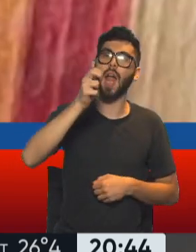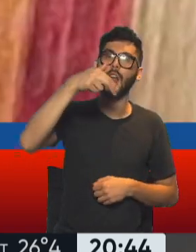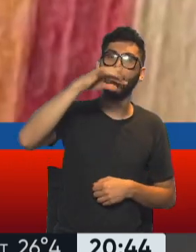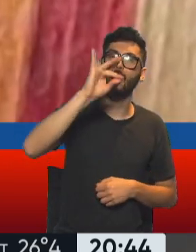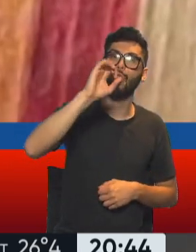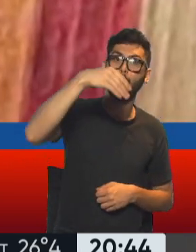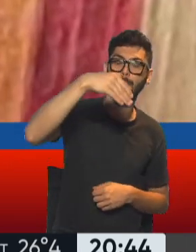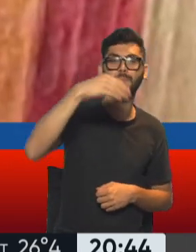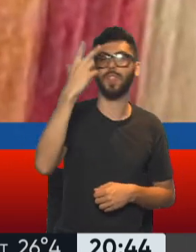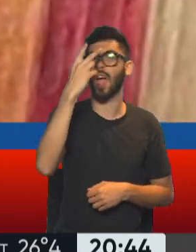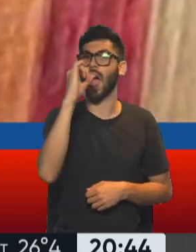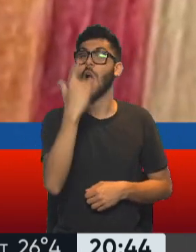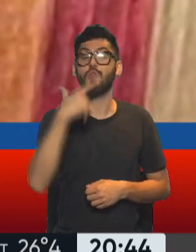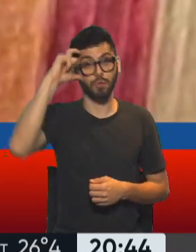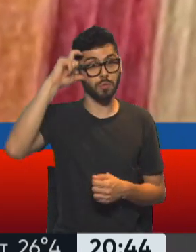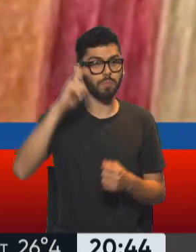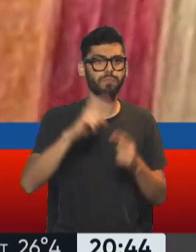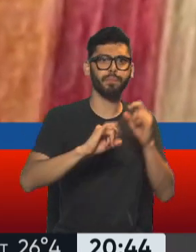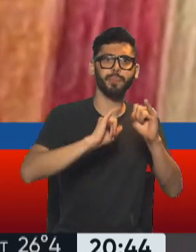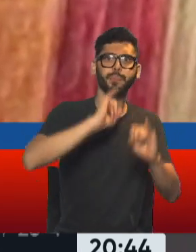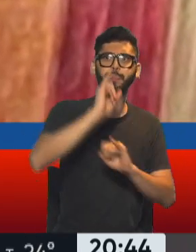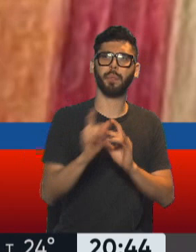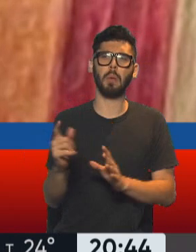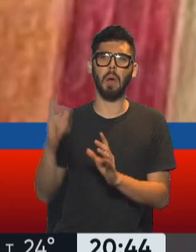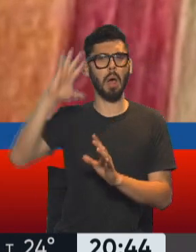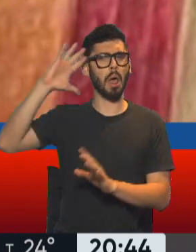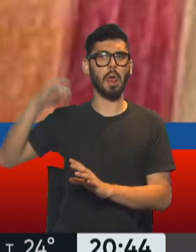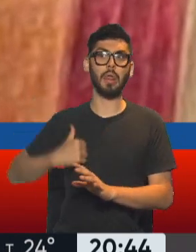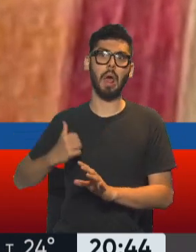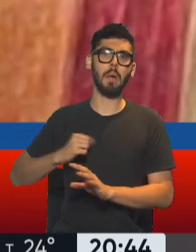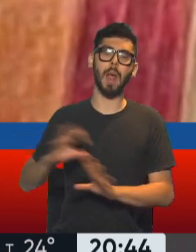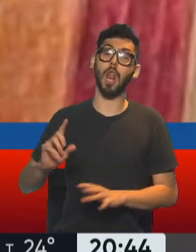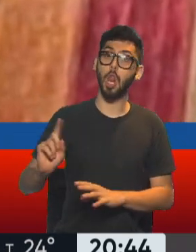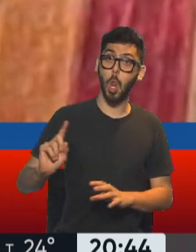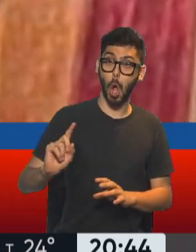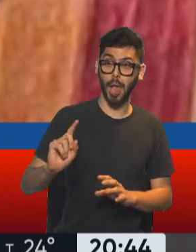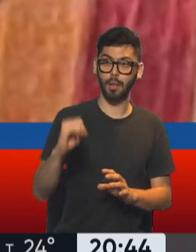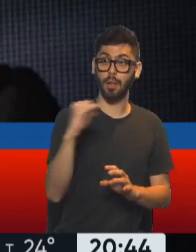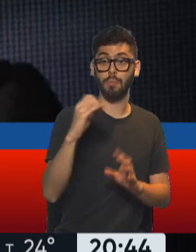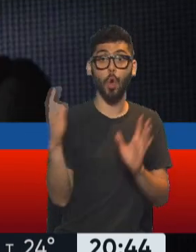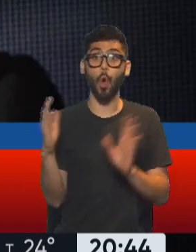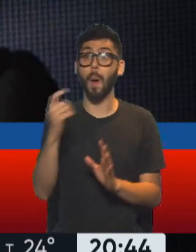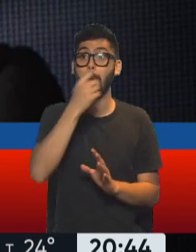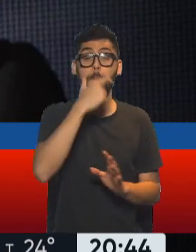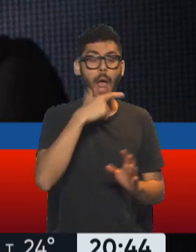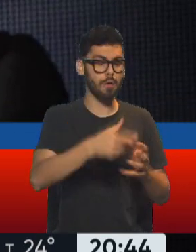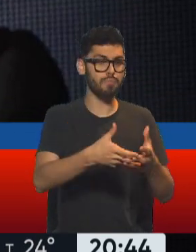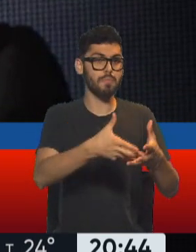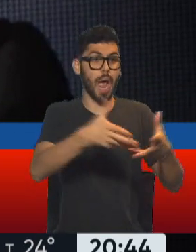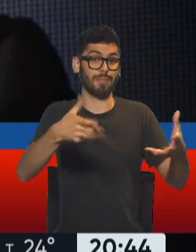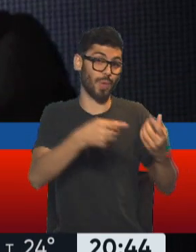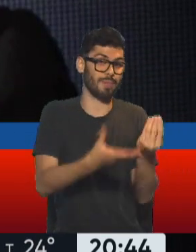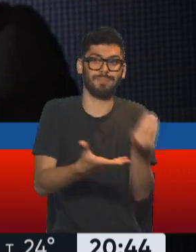el discurso negacionista empezaba a crecer y fue legitimado durante el gobierno de mauricio macri en el que ave luto fue